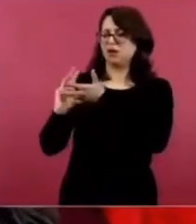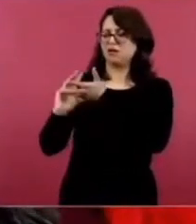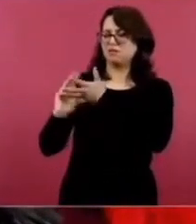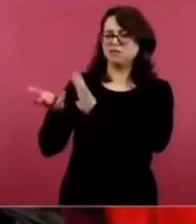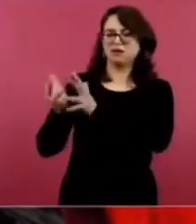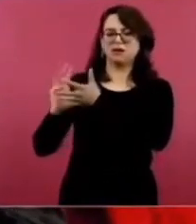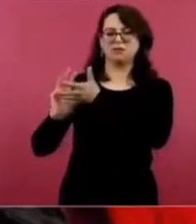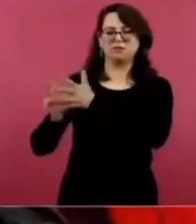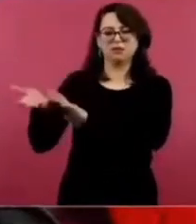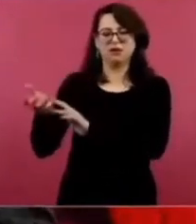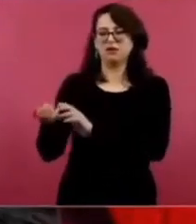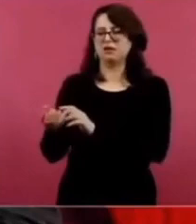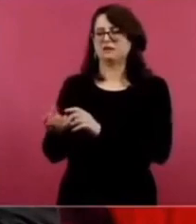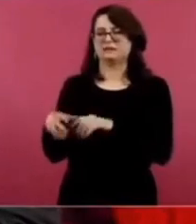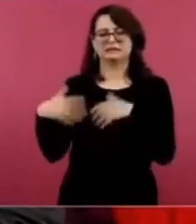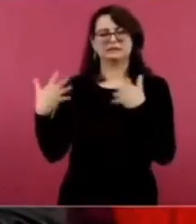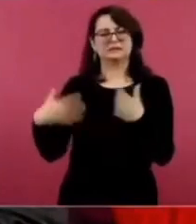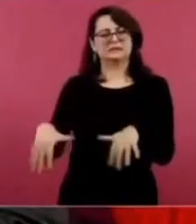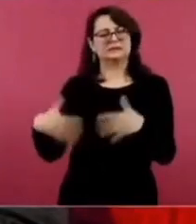Como